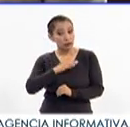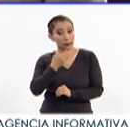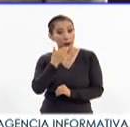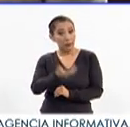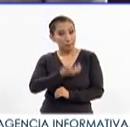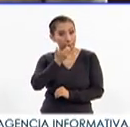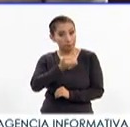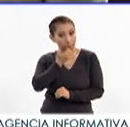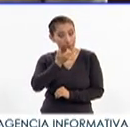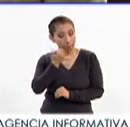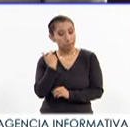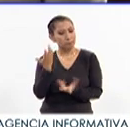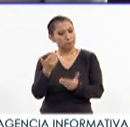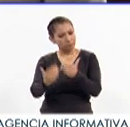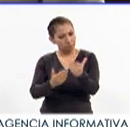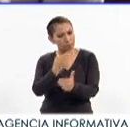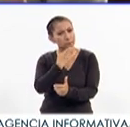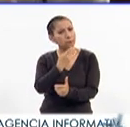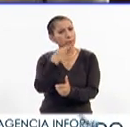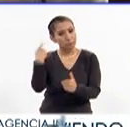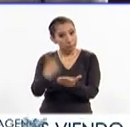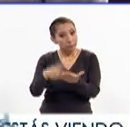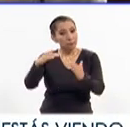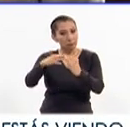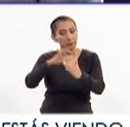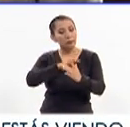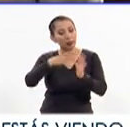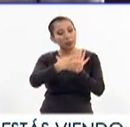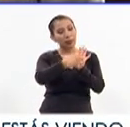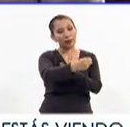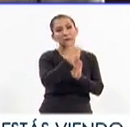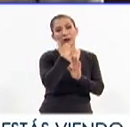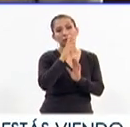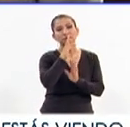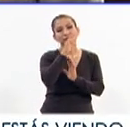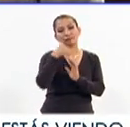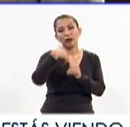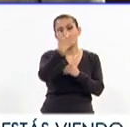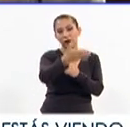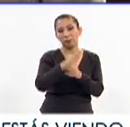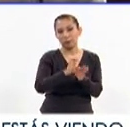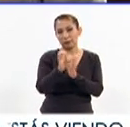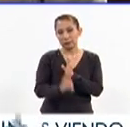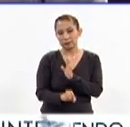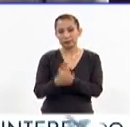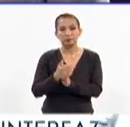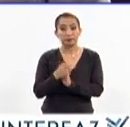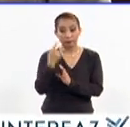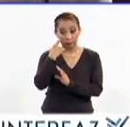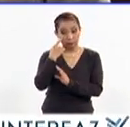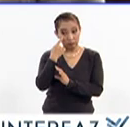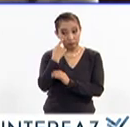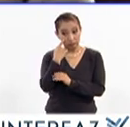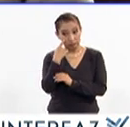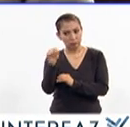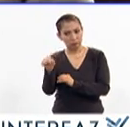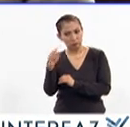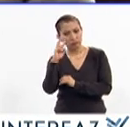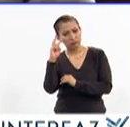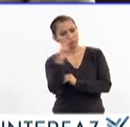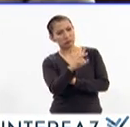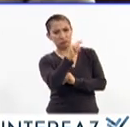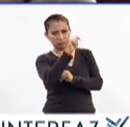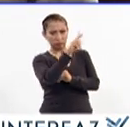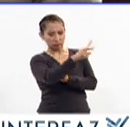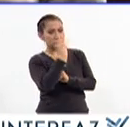buenas prácticas en nuestro hogar, podemos tener muy buenos resultados. Por ejemplo, oye, si estás viendo